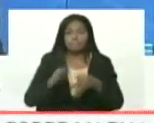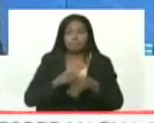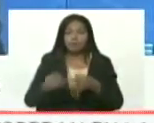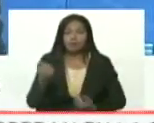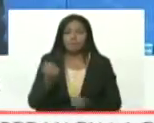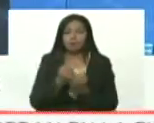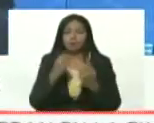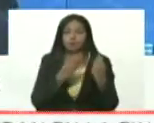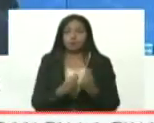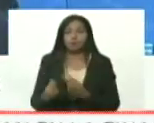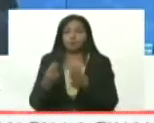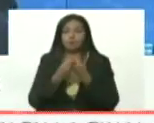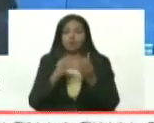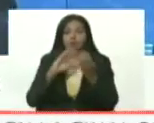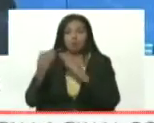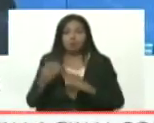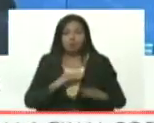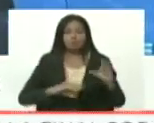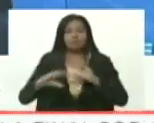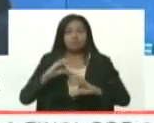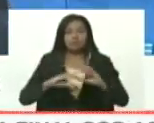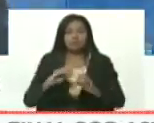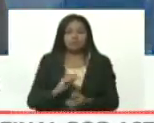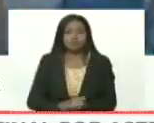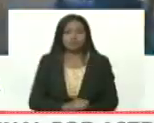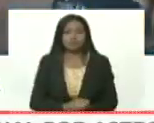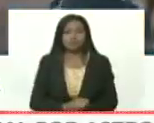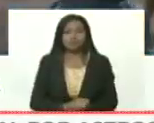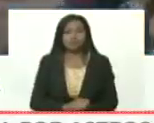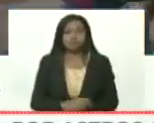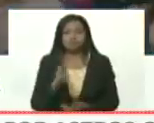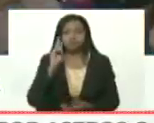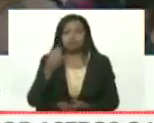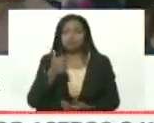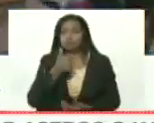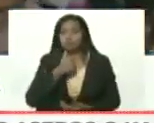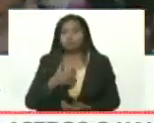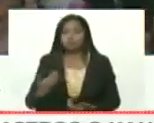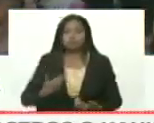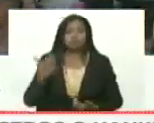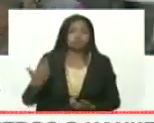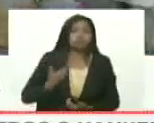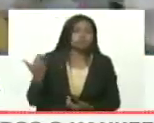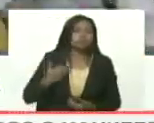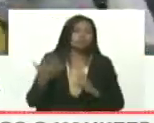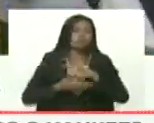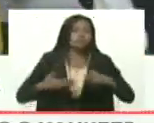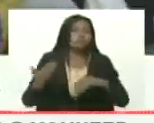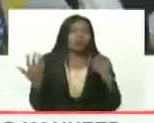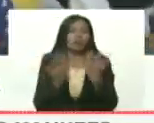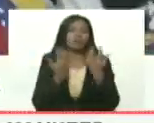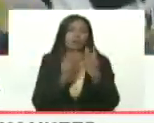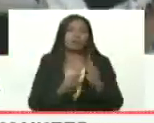apoyo económico para la comunidad científica, que está sufriendo también los embates de la guerra